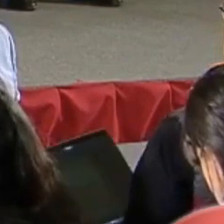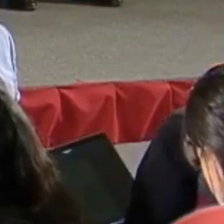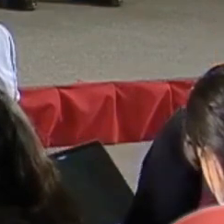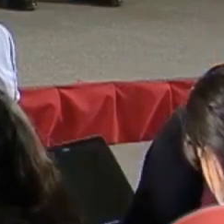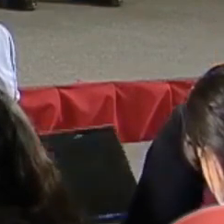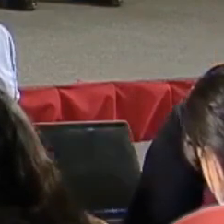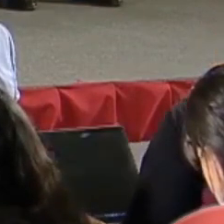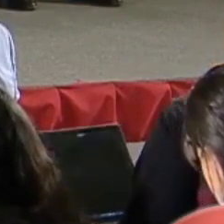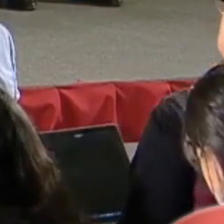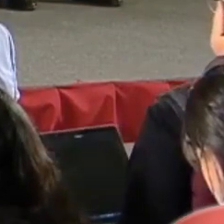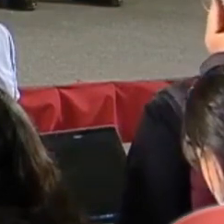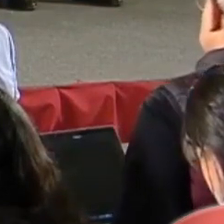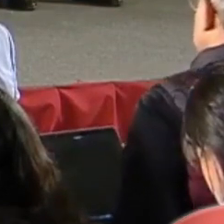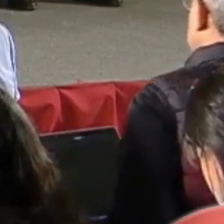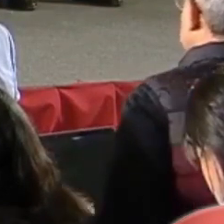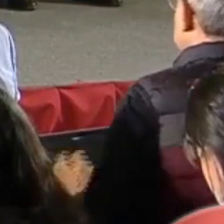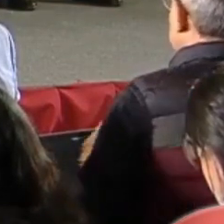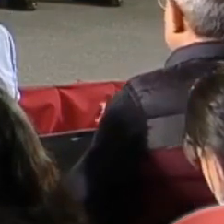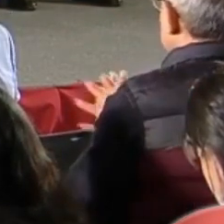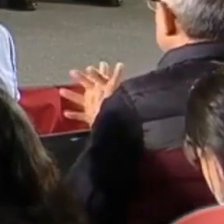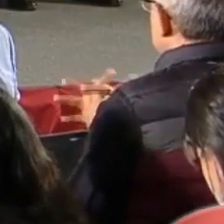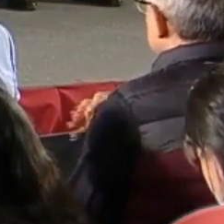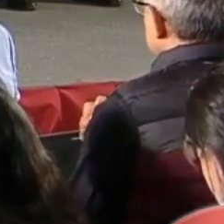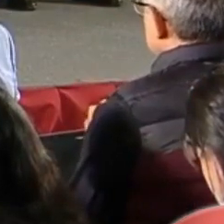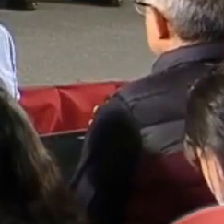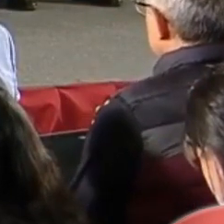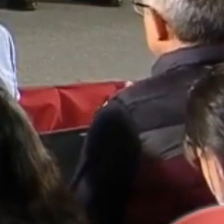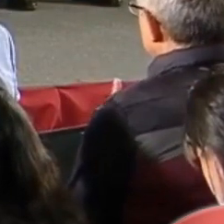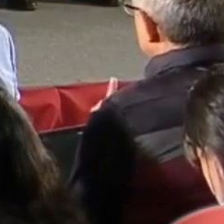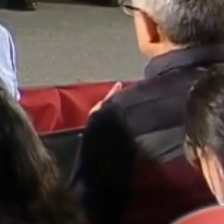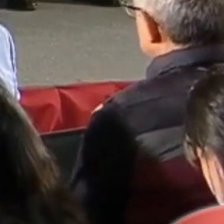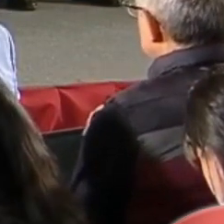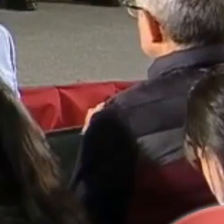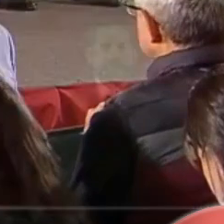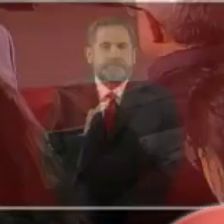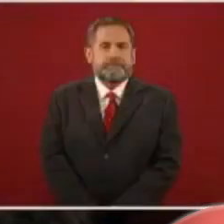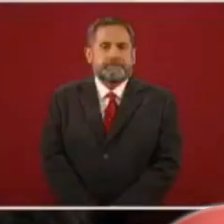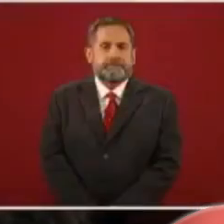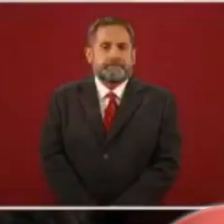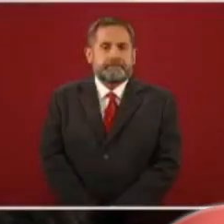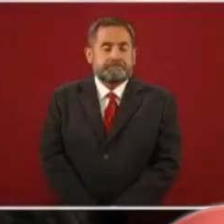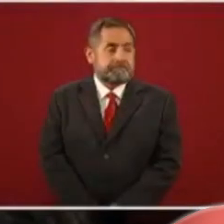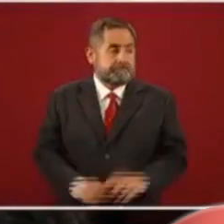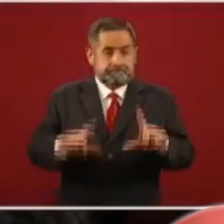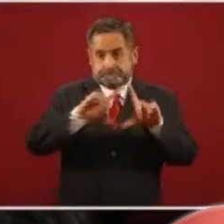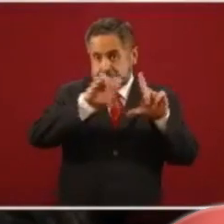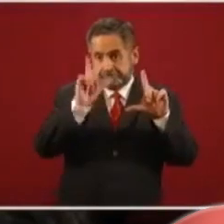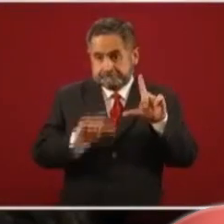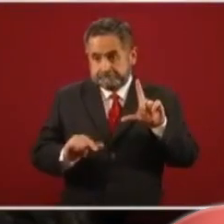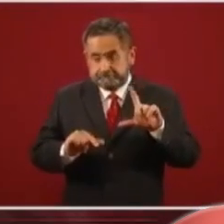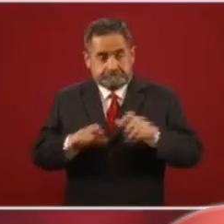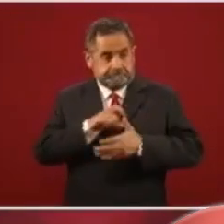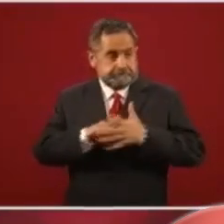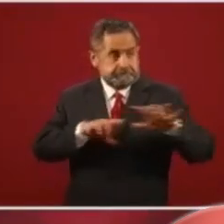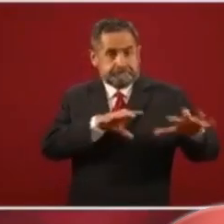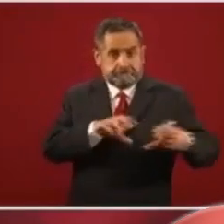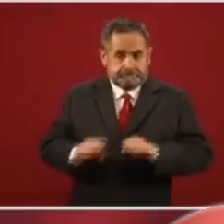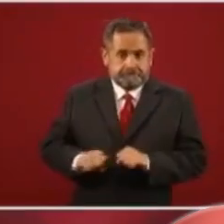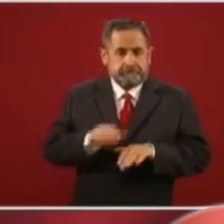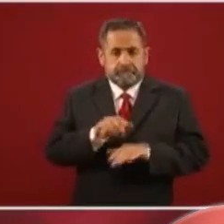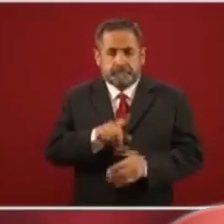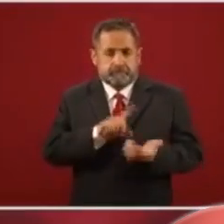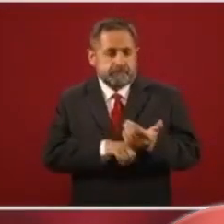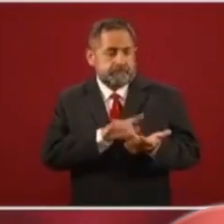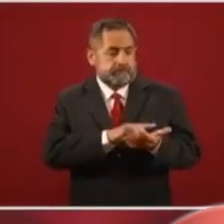de atención para el VIH. Y a nivel nacional, que la compra siempre se ha hecho nacional, pues me decían, estado número